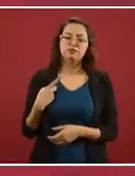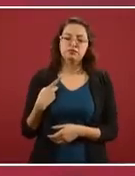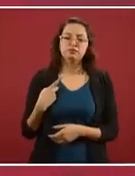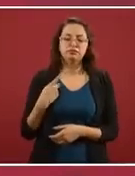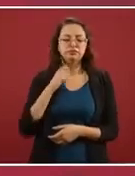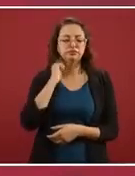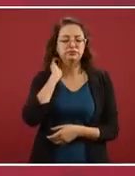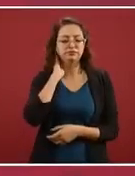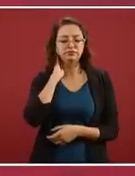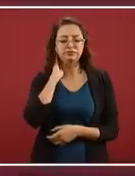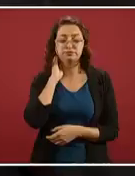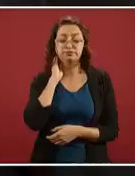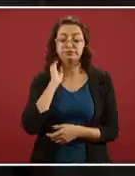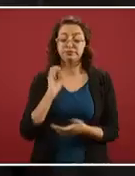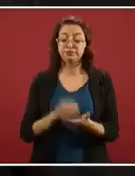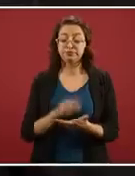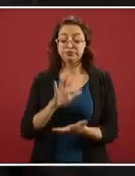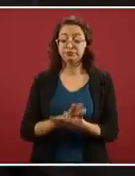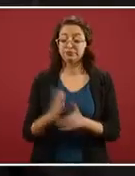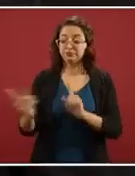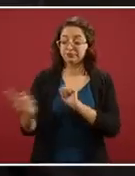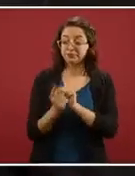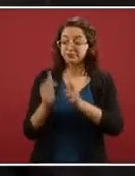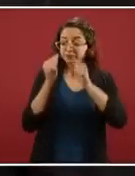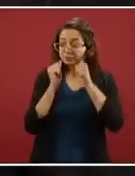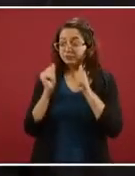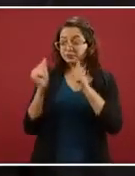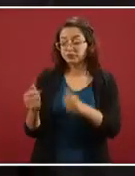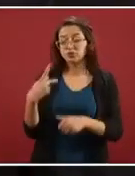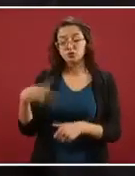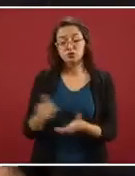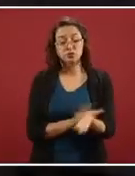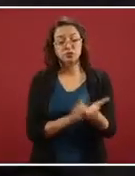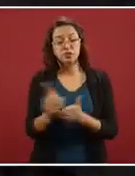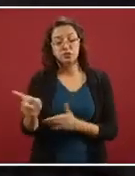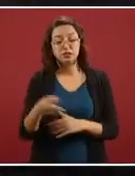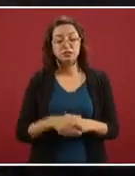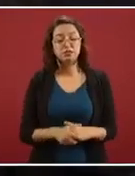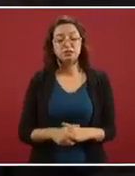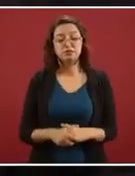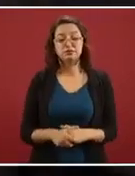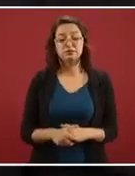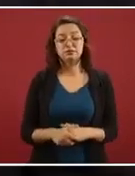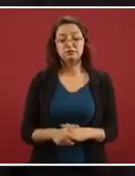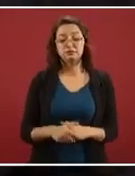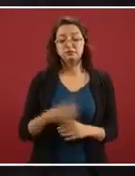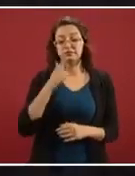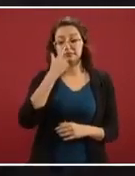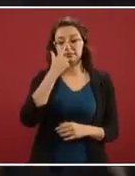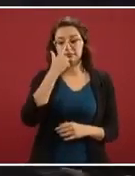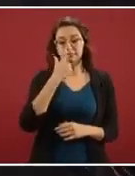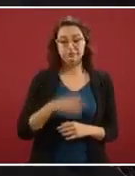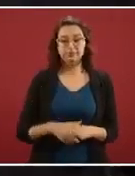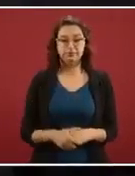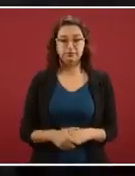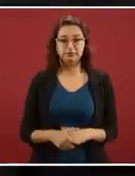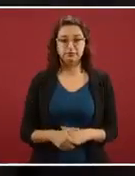le escuche, es su derecho, y además porque estoy hablando